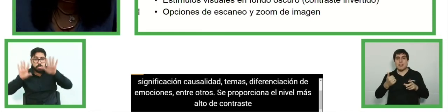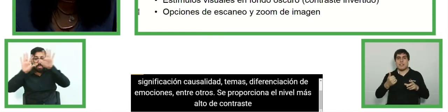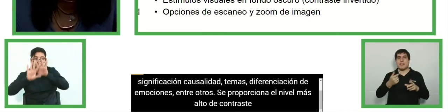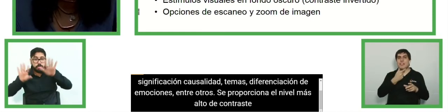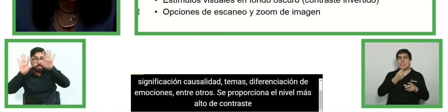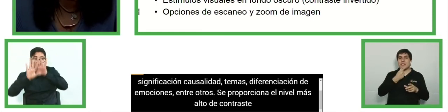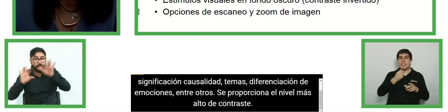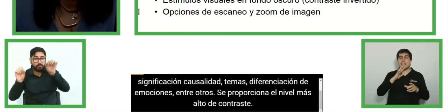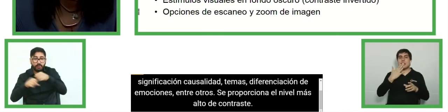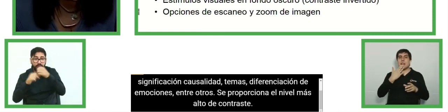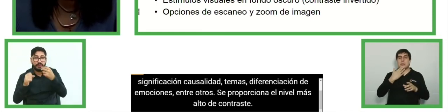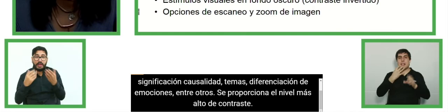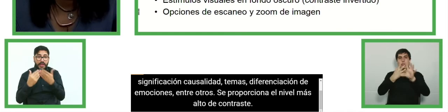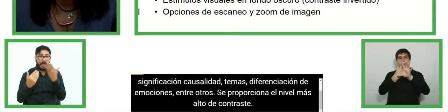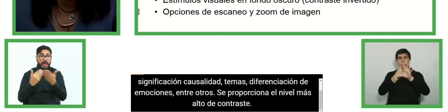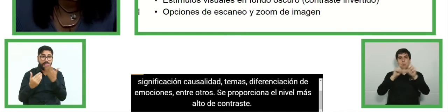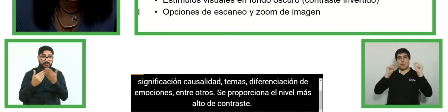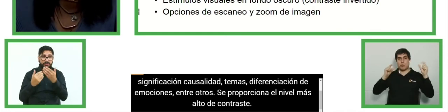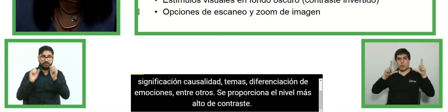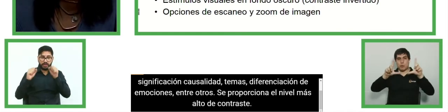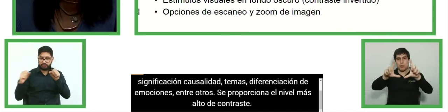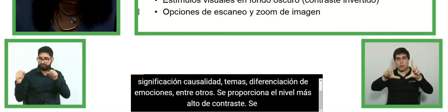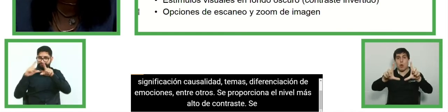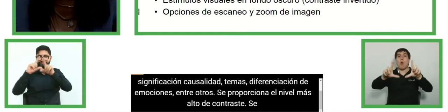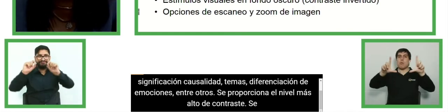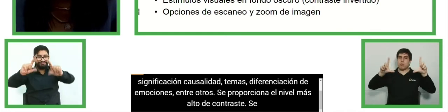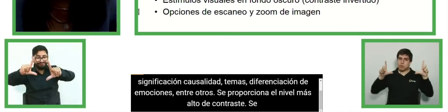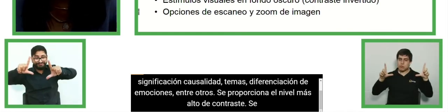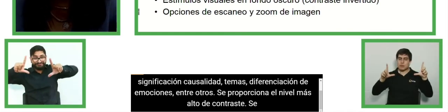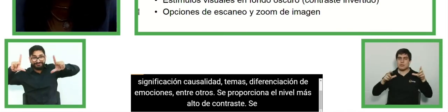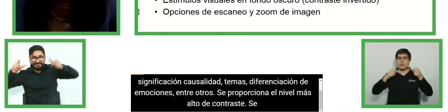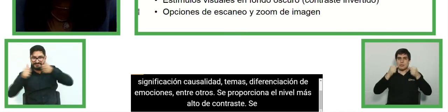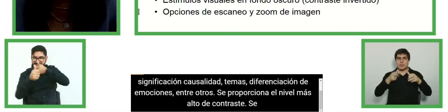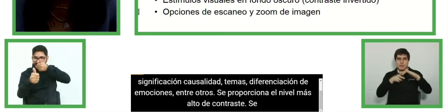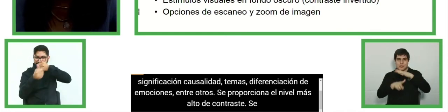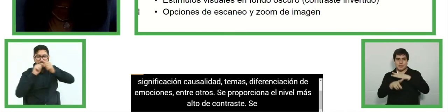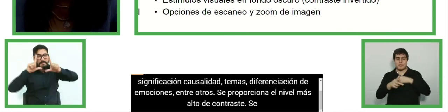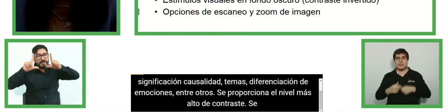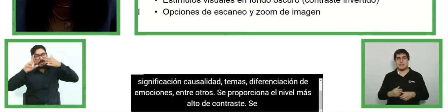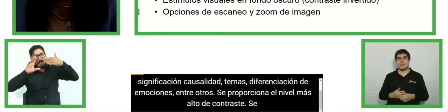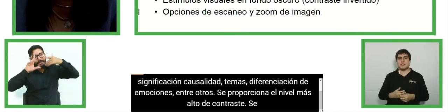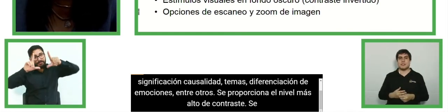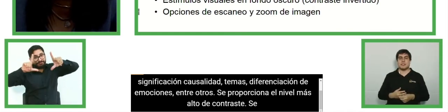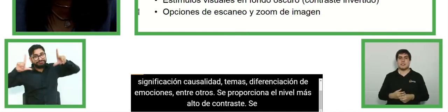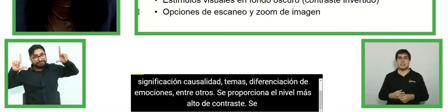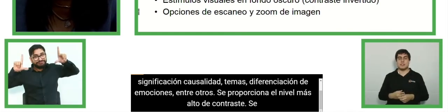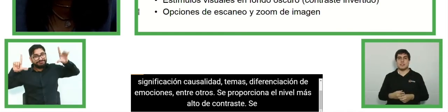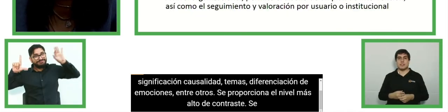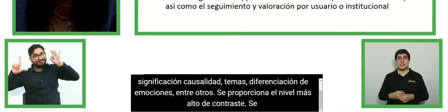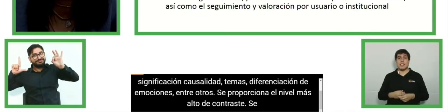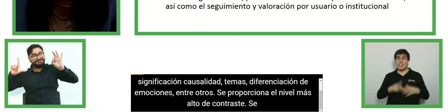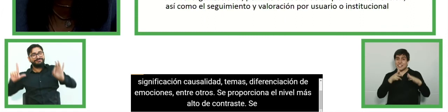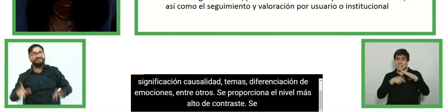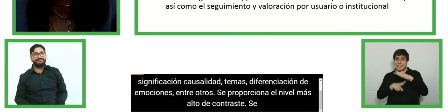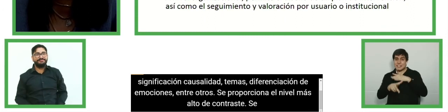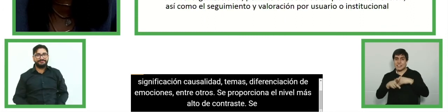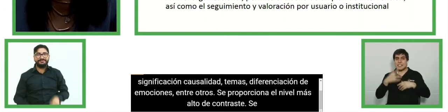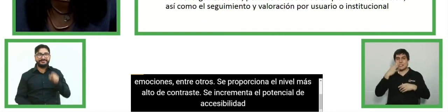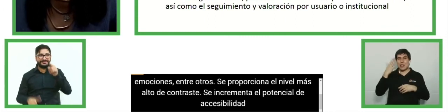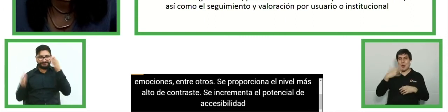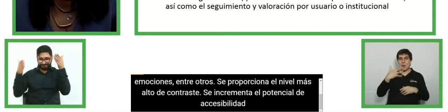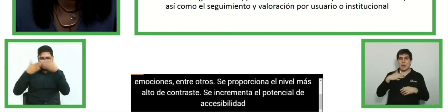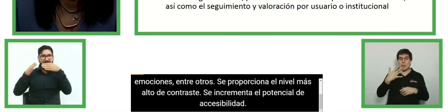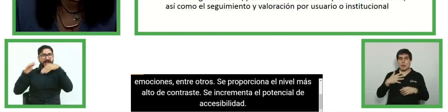y zoom de imagen, se incrementa el potencial de accesibilidad. Siguiente. Siendo la accesibilidad el parámetro